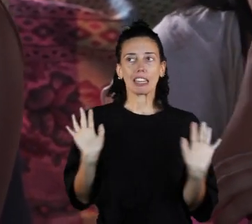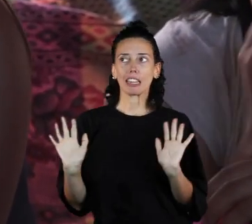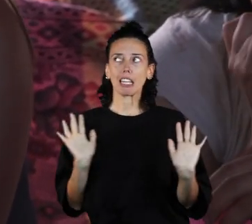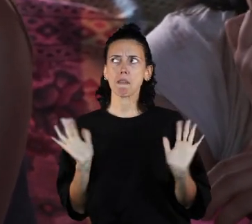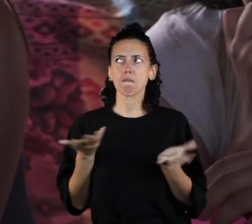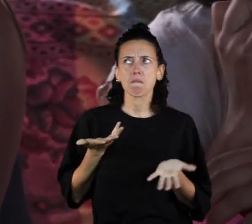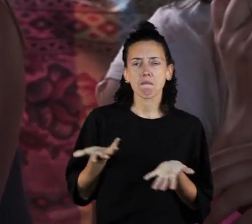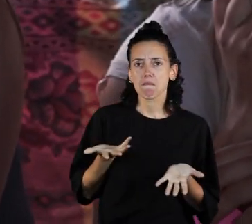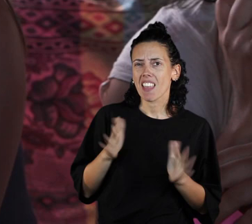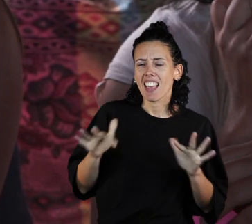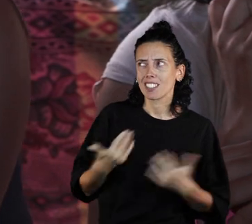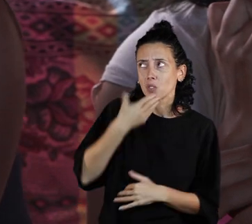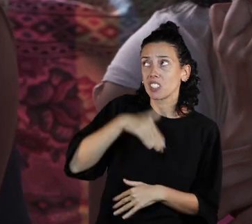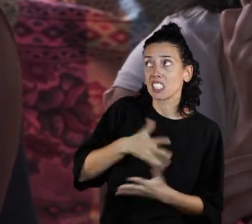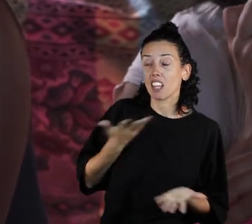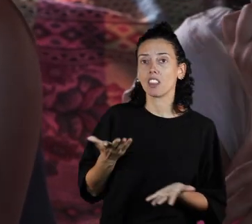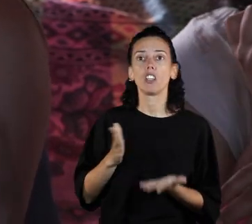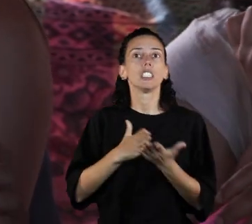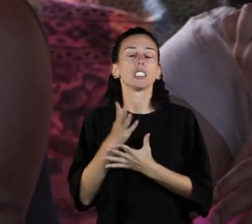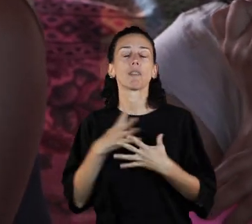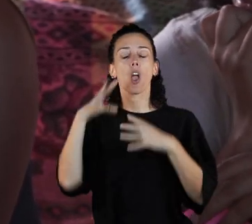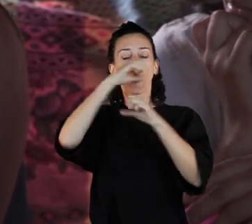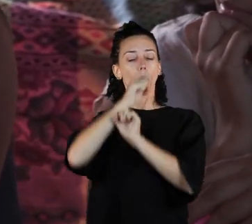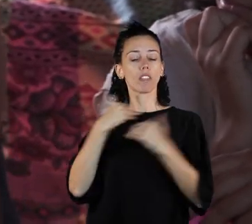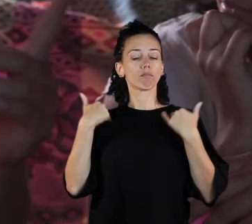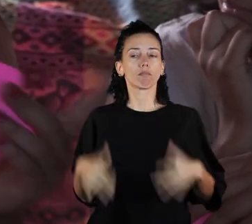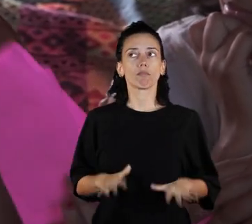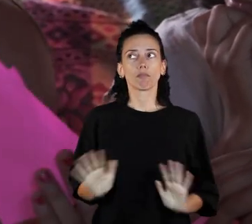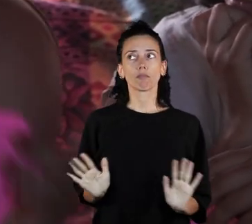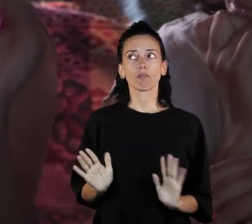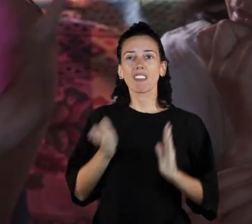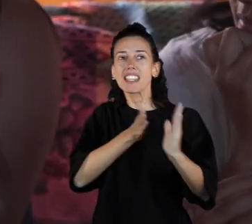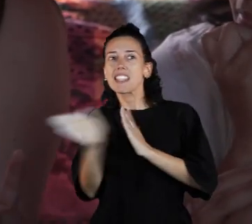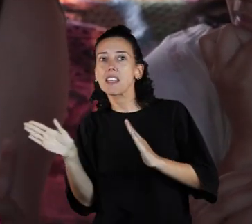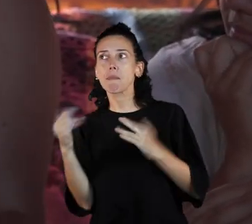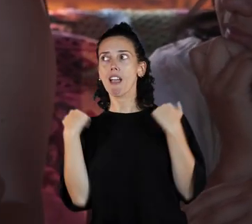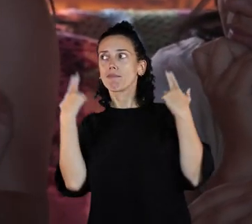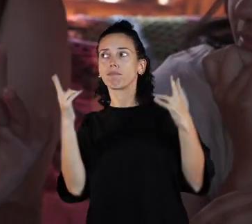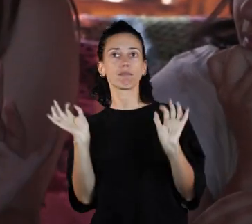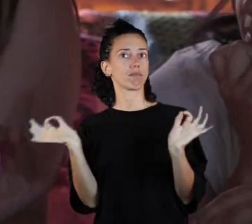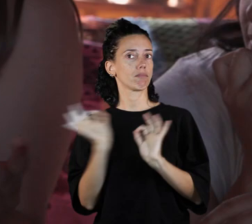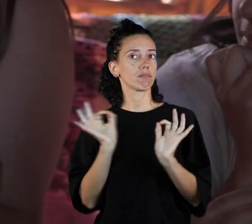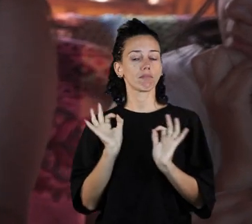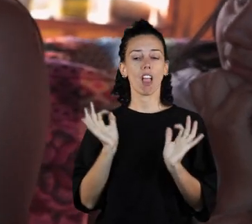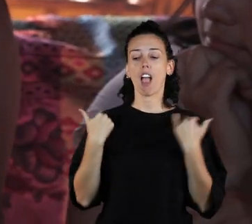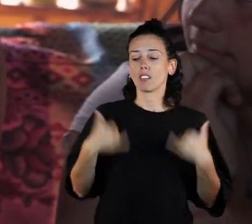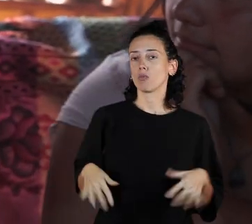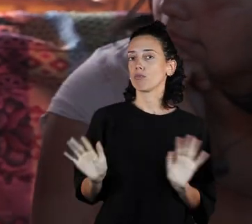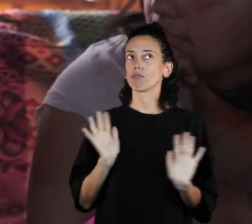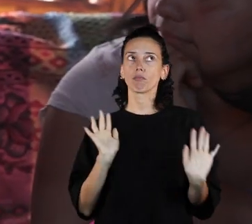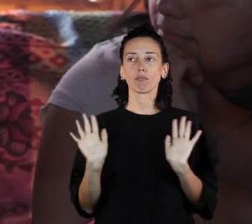eran los parámetros, y el mantenerse como en el molde, como el no salir de eso que era ser